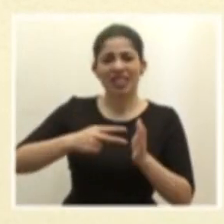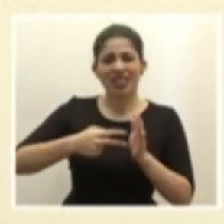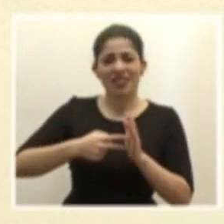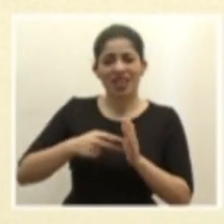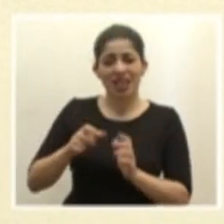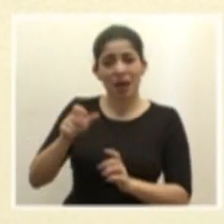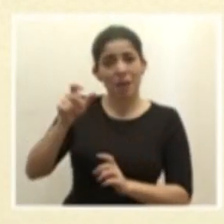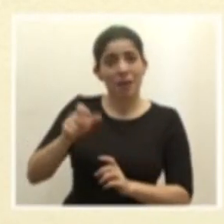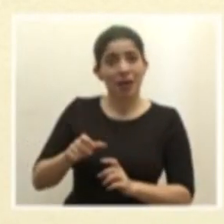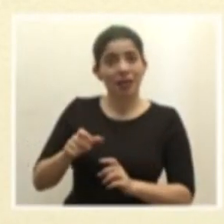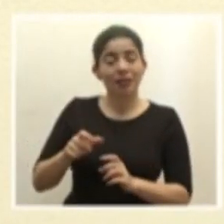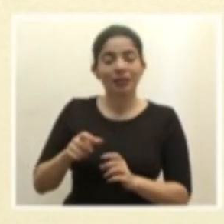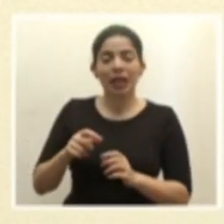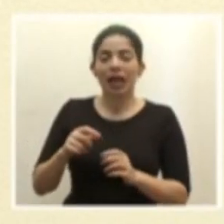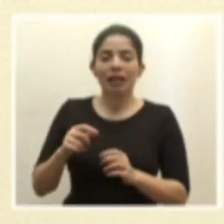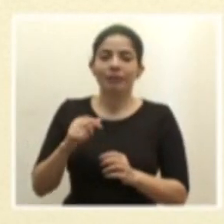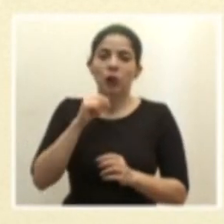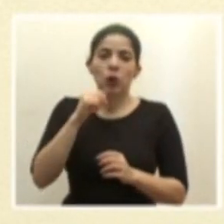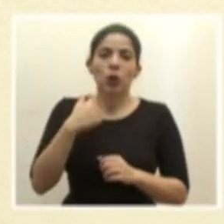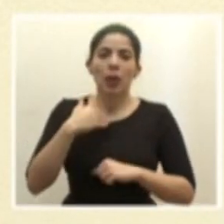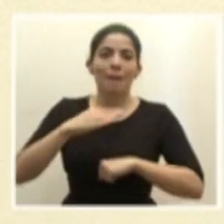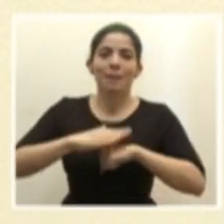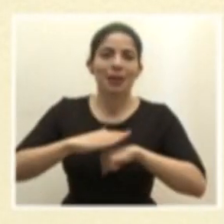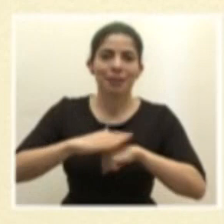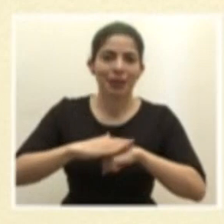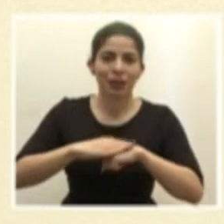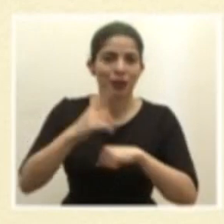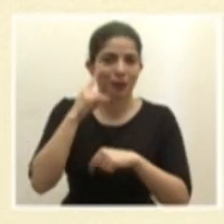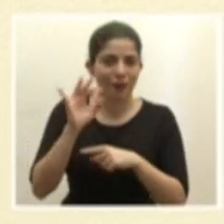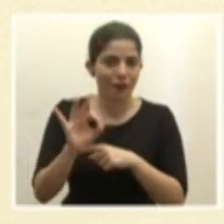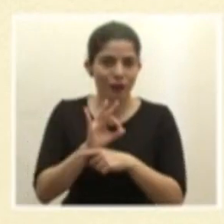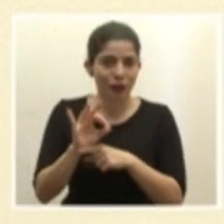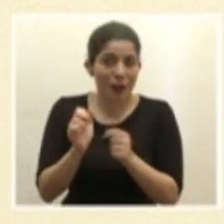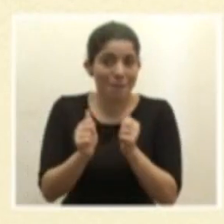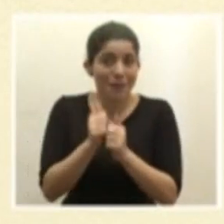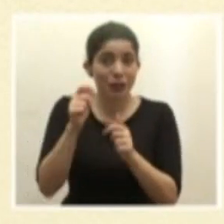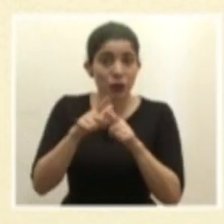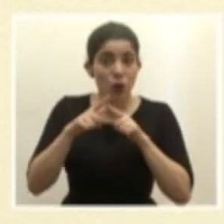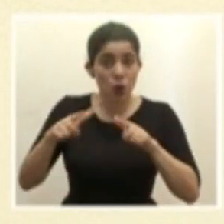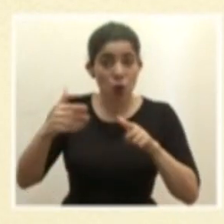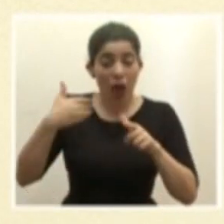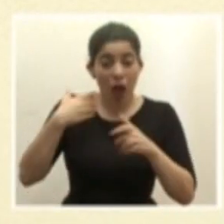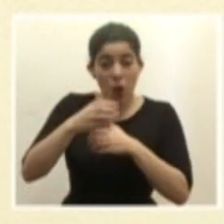operan bajo la legalidad, no tienen un permiso sanitario de funcionamiento. Muchos de esos lugares justamente pues son,